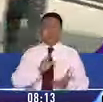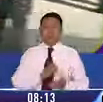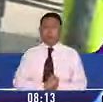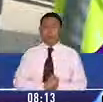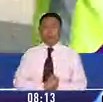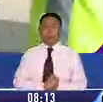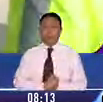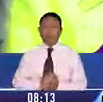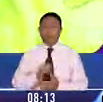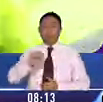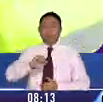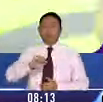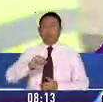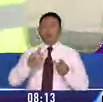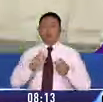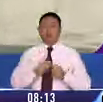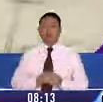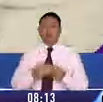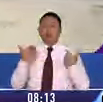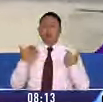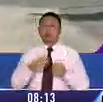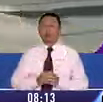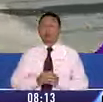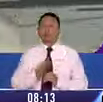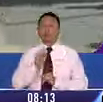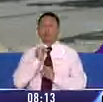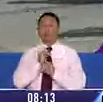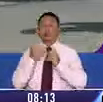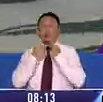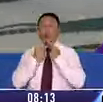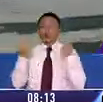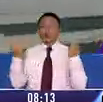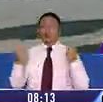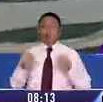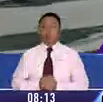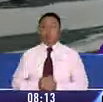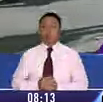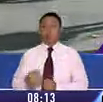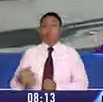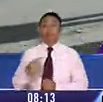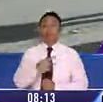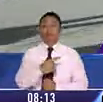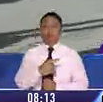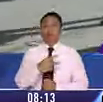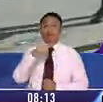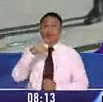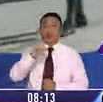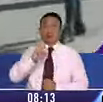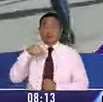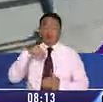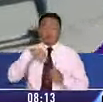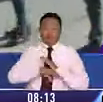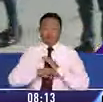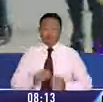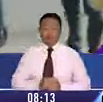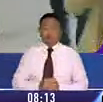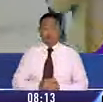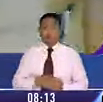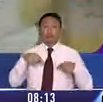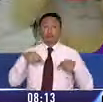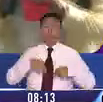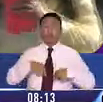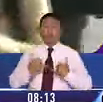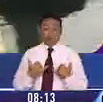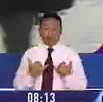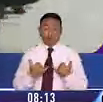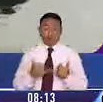forma a cualquier institución pública que tengan el intento de ingresar. Esta es la situación que se vive aquí en